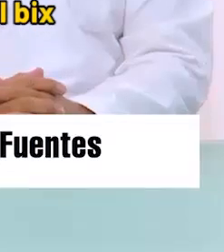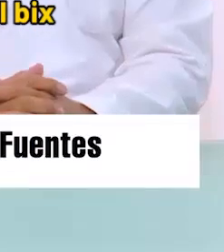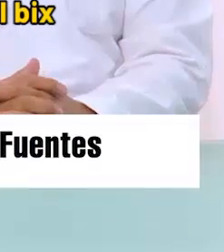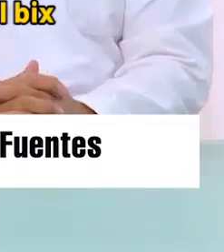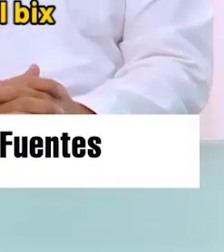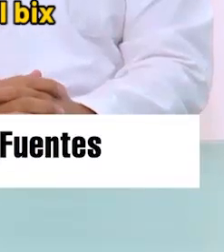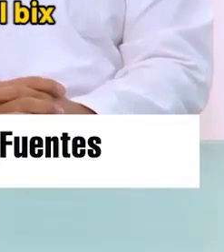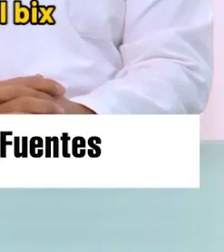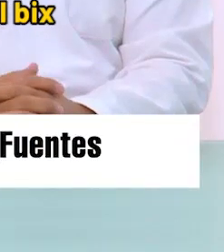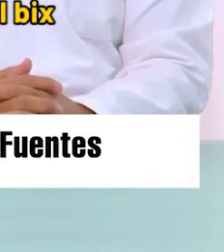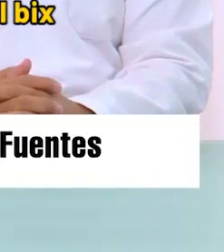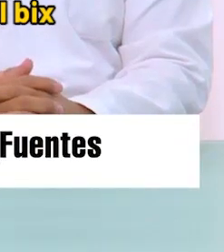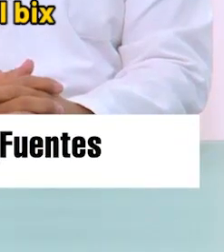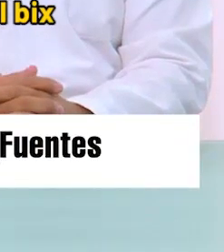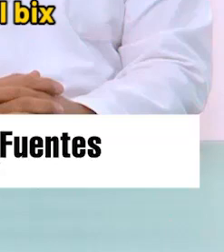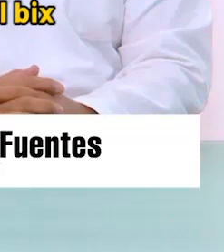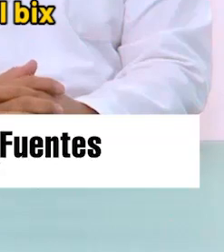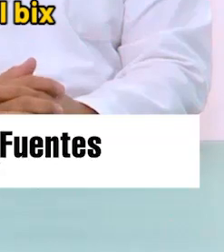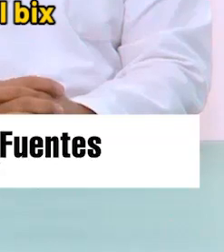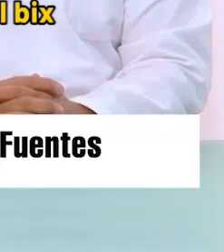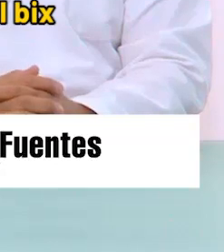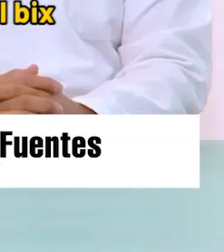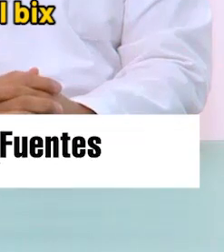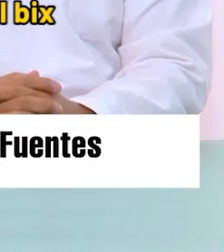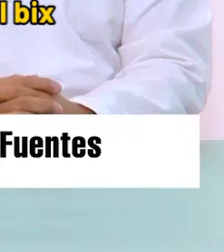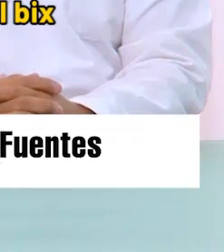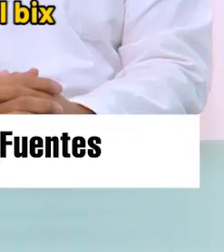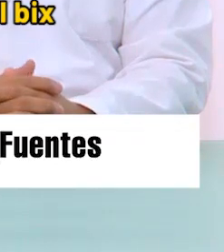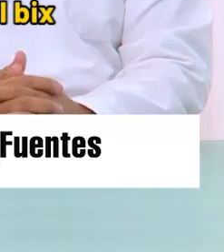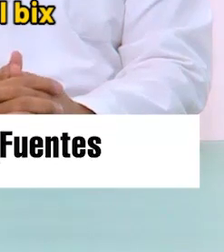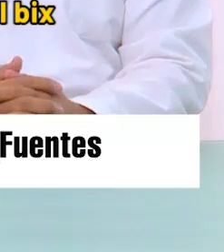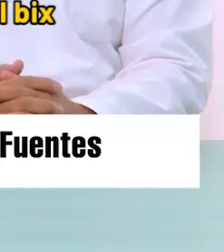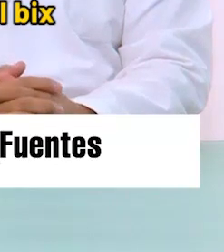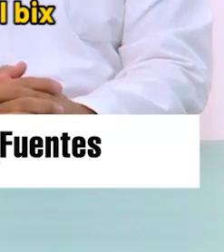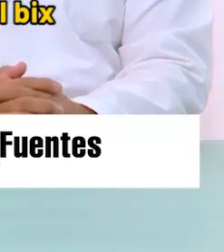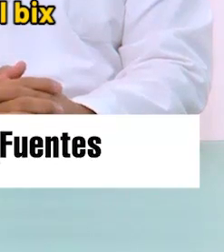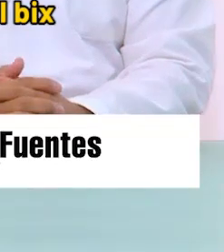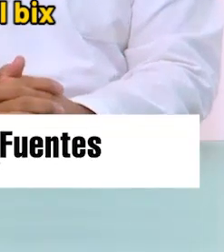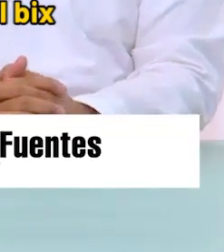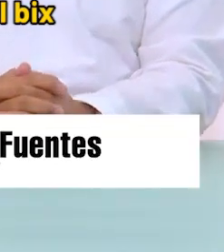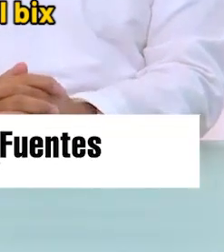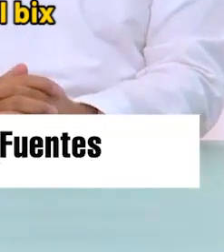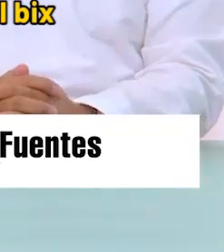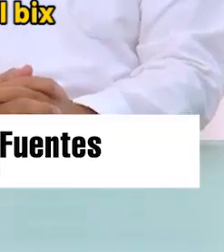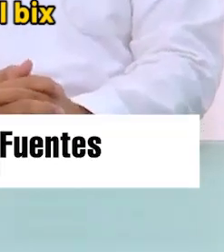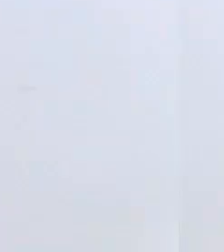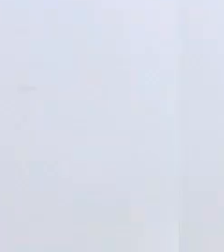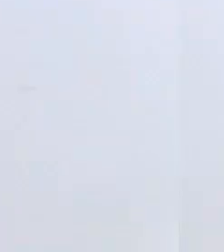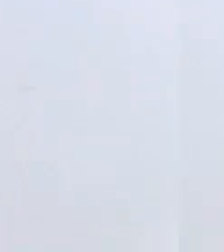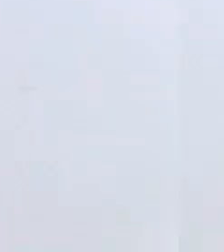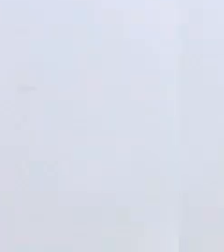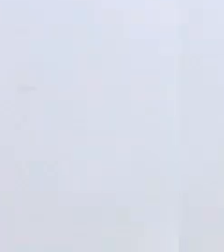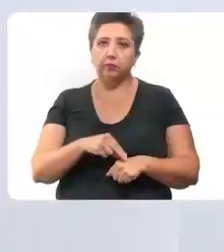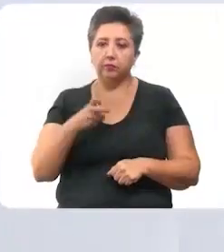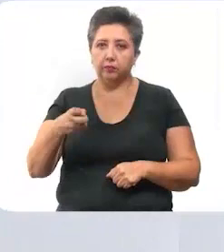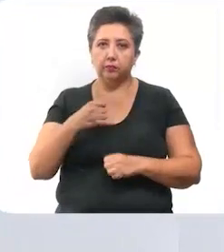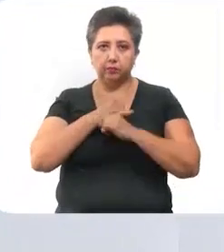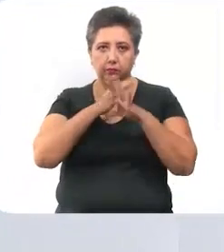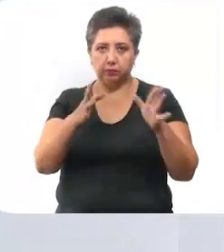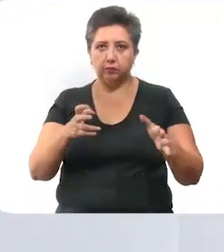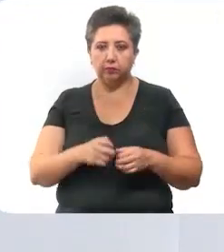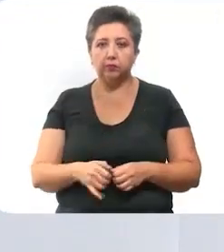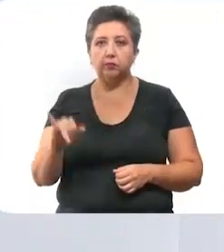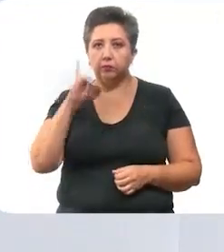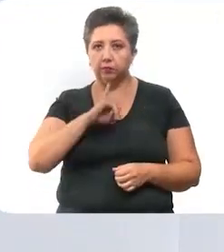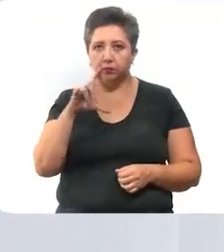Buenas tardes. En este momento daremos el reporte diario relacionado con el COVID-19. Doctor Isaac, por favor. Gracias, doctor Machado. Este es el parte